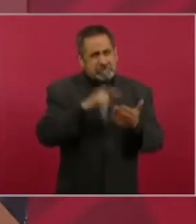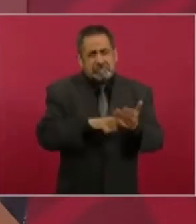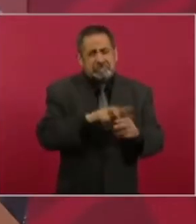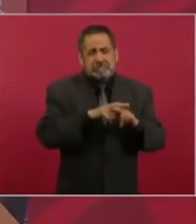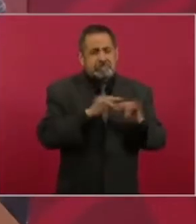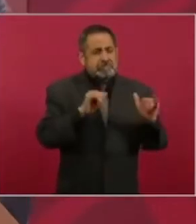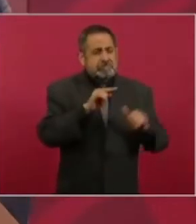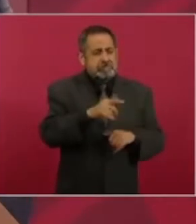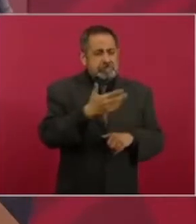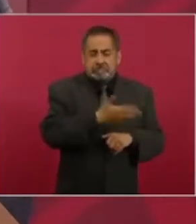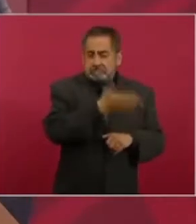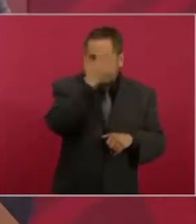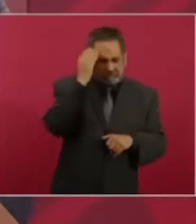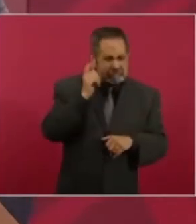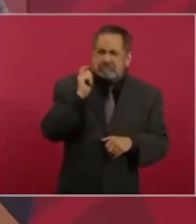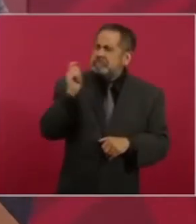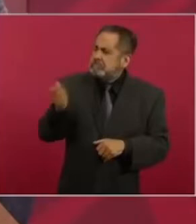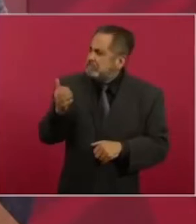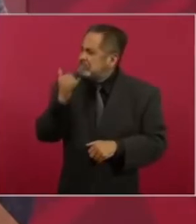sabían.